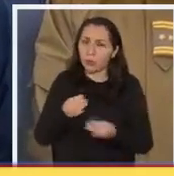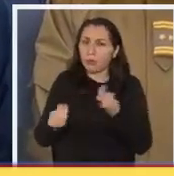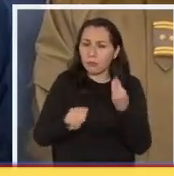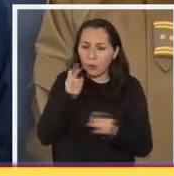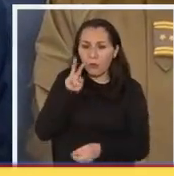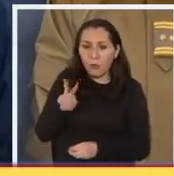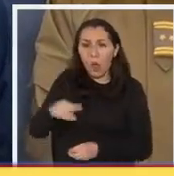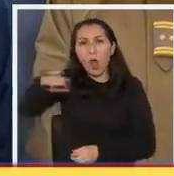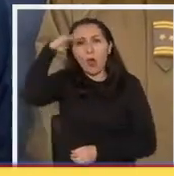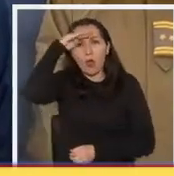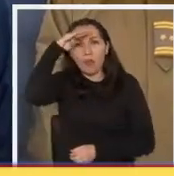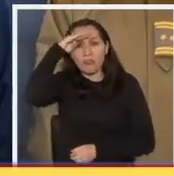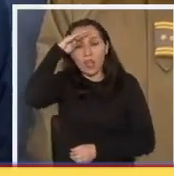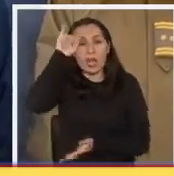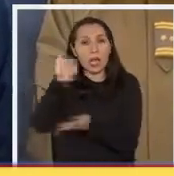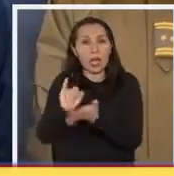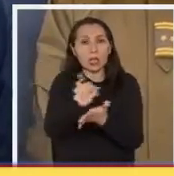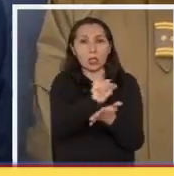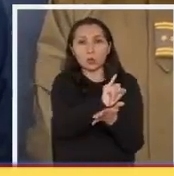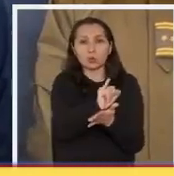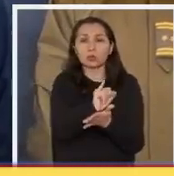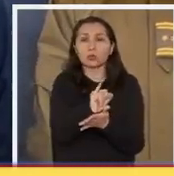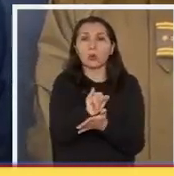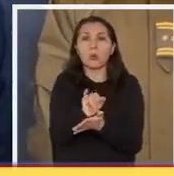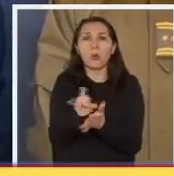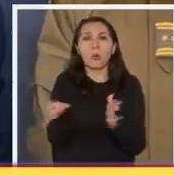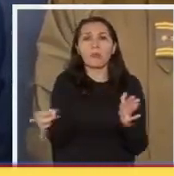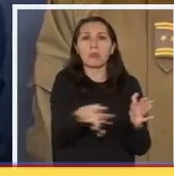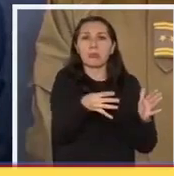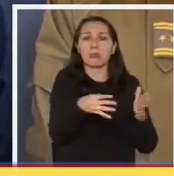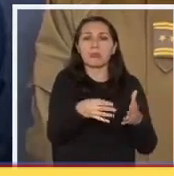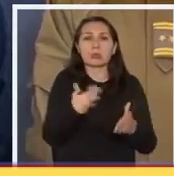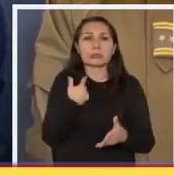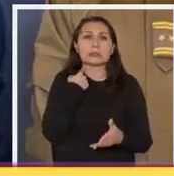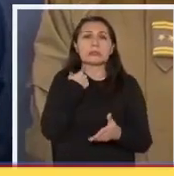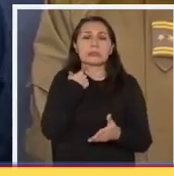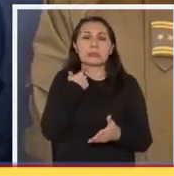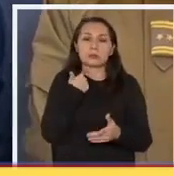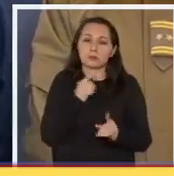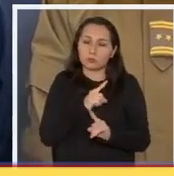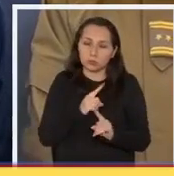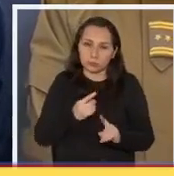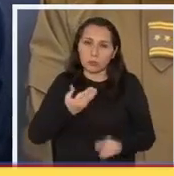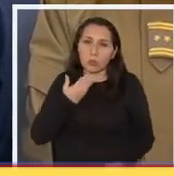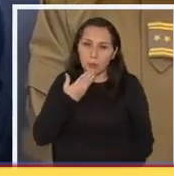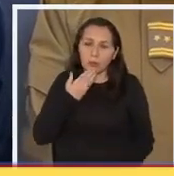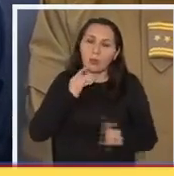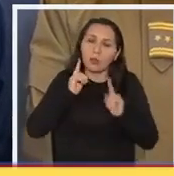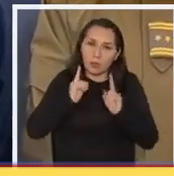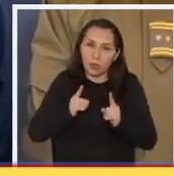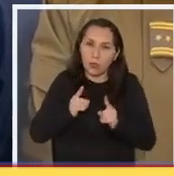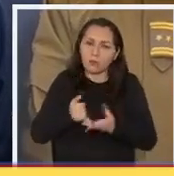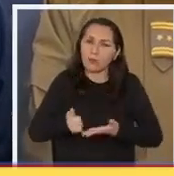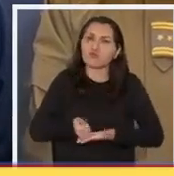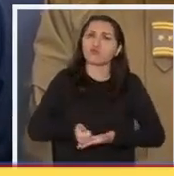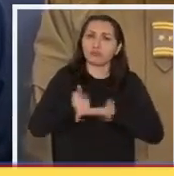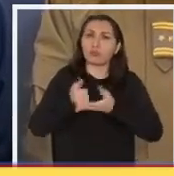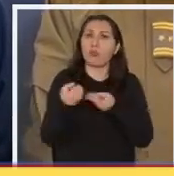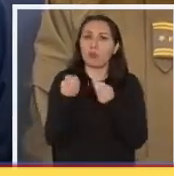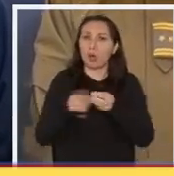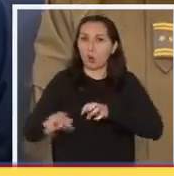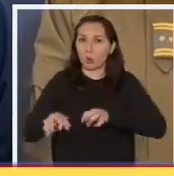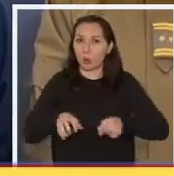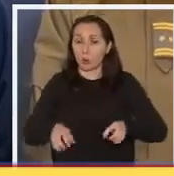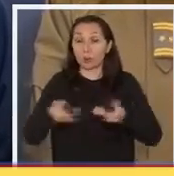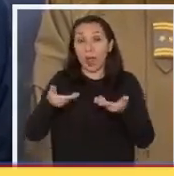casos en donde la confianza de la institucionalidad es vulnerada y afectada, también tenemos que reivindicar lo bueno. Y